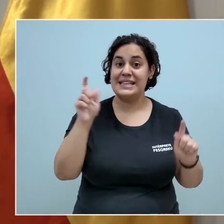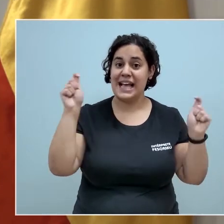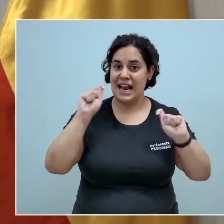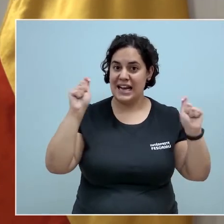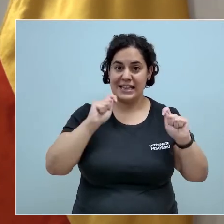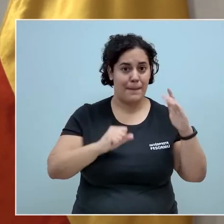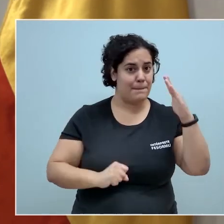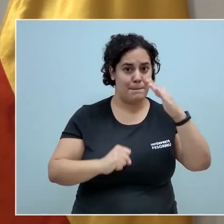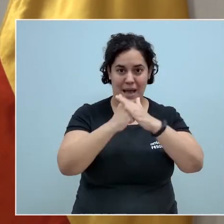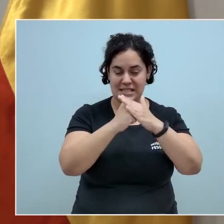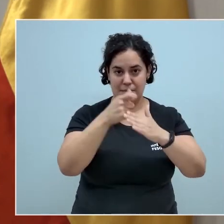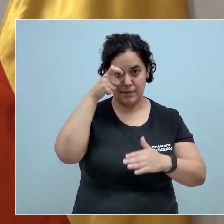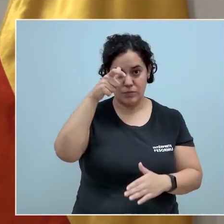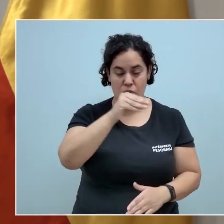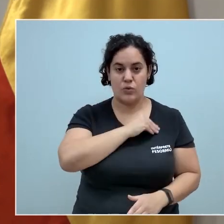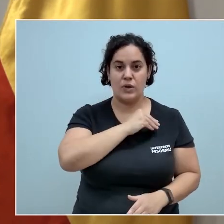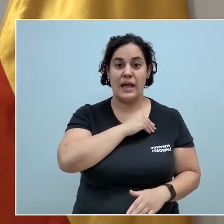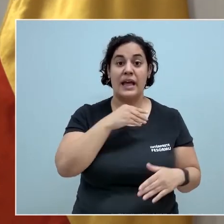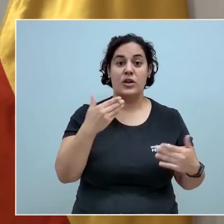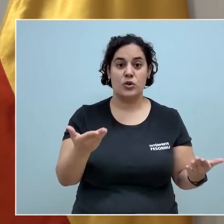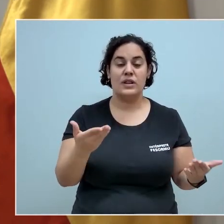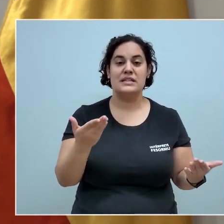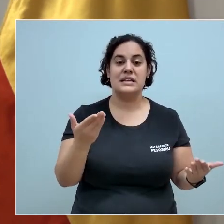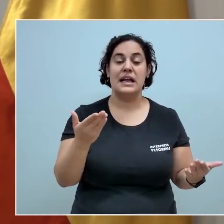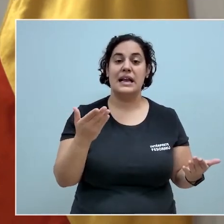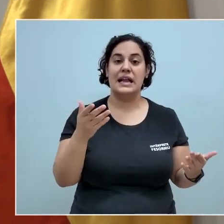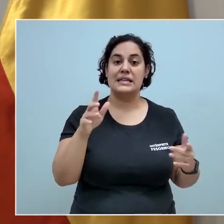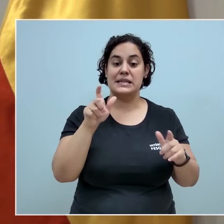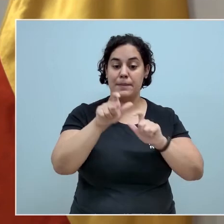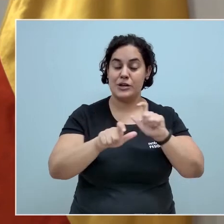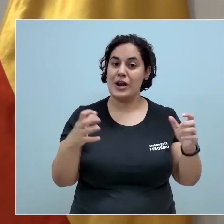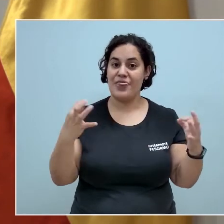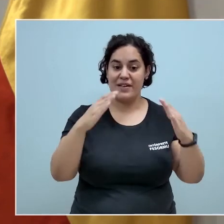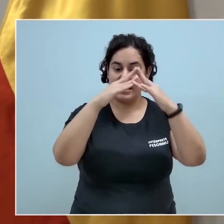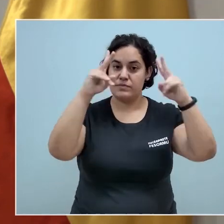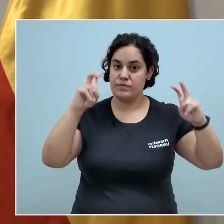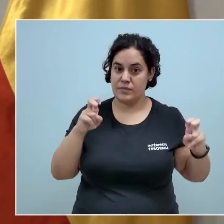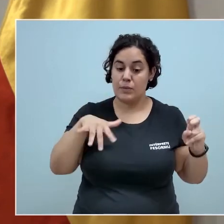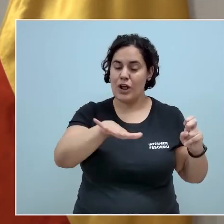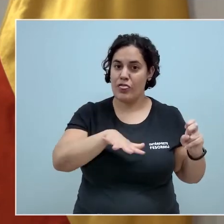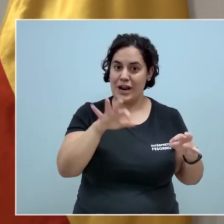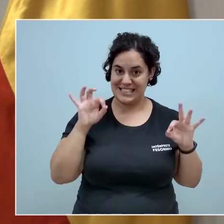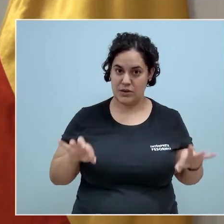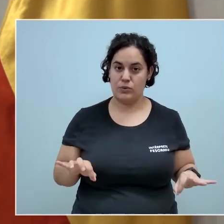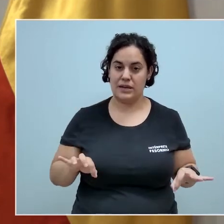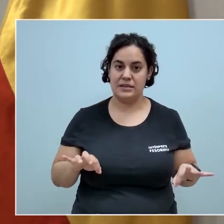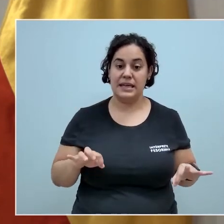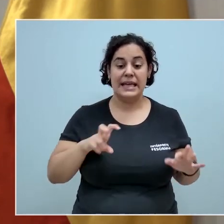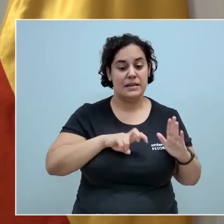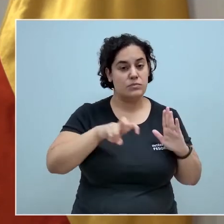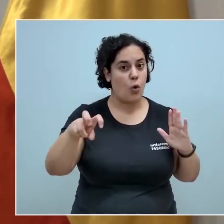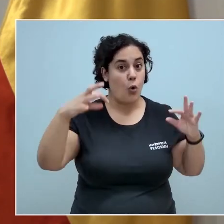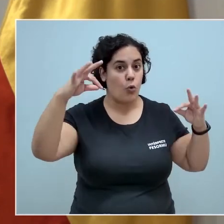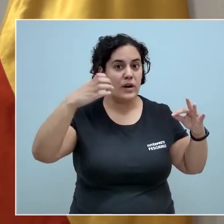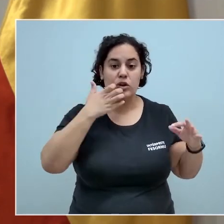este municipio, con lo cual las personas deben de intentar estar en su casa, en su lugar seguro, como siempre hemos dicho, y salir exclusivamente